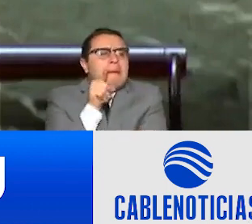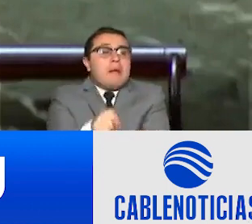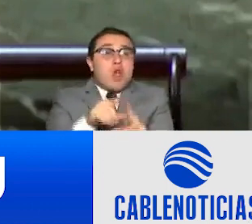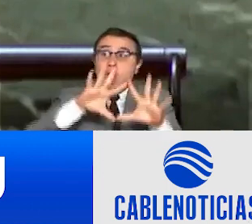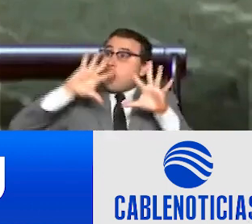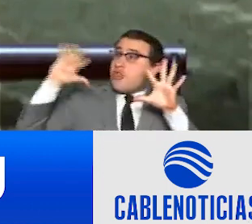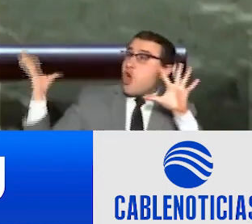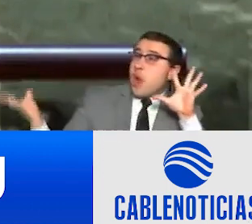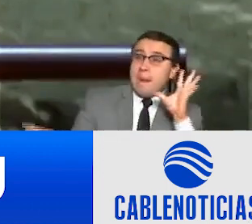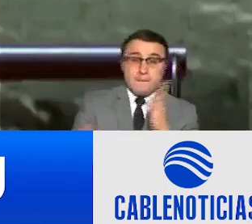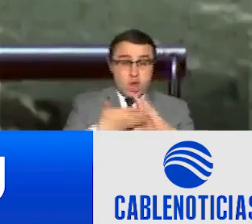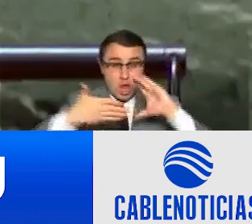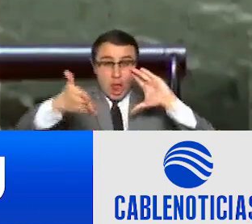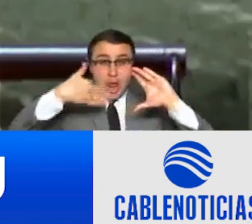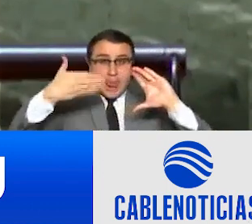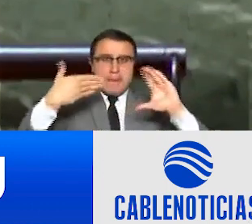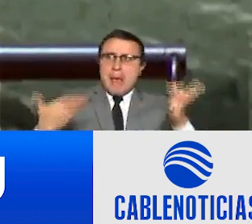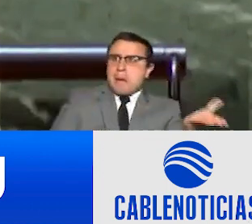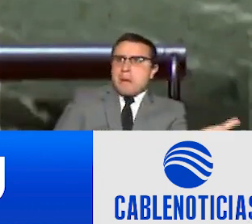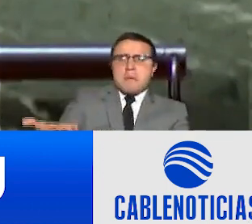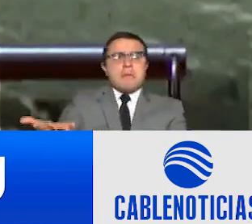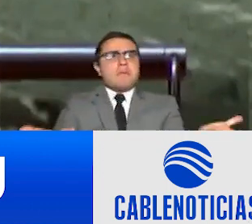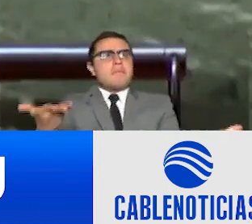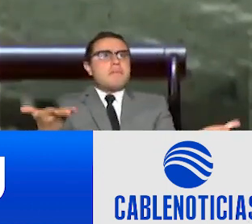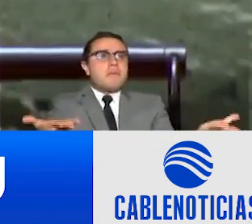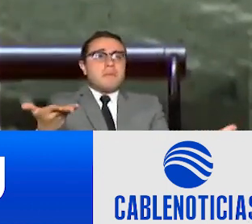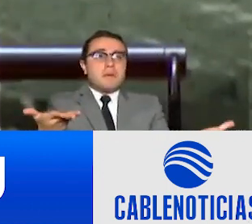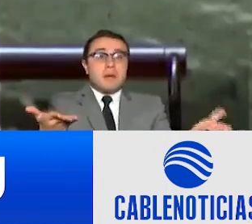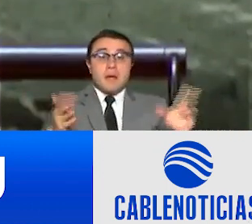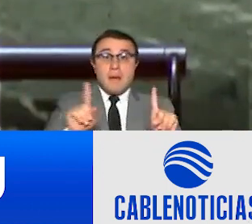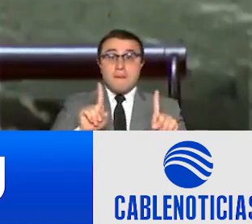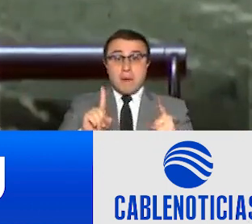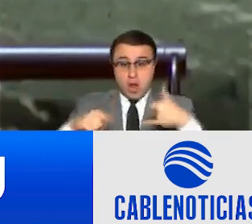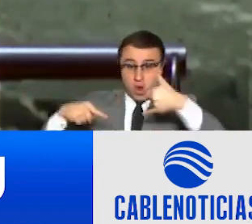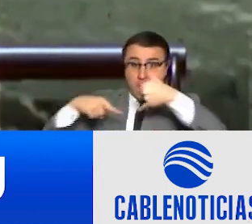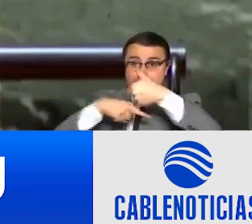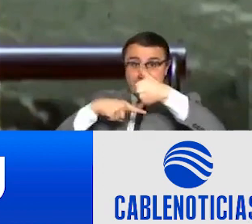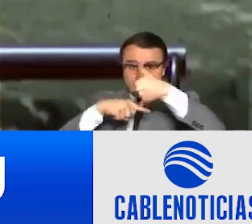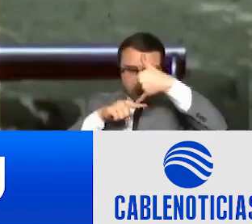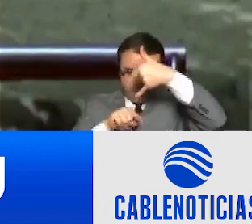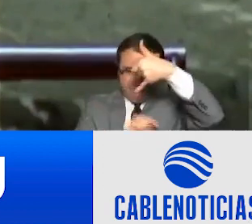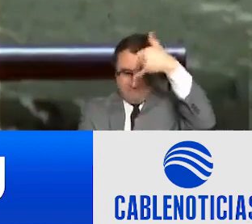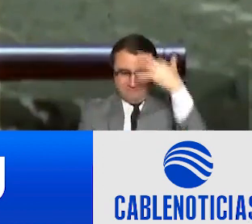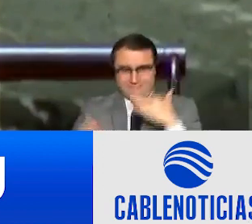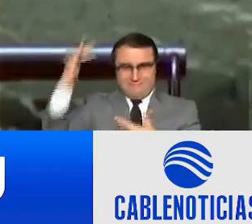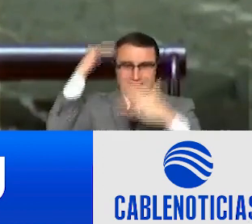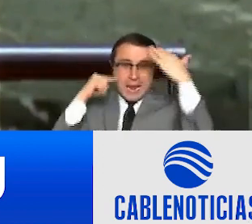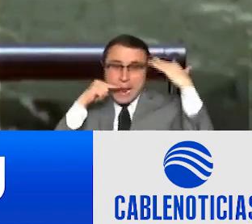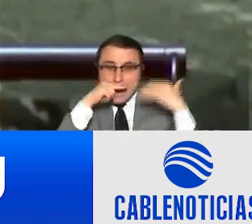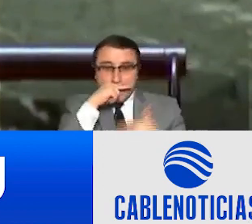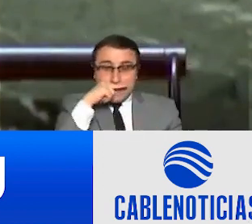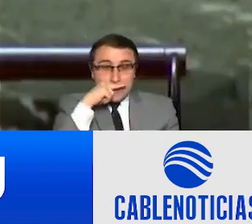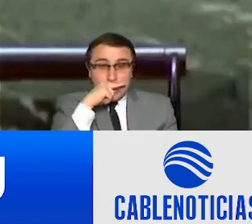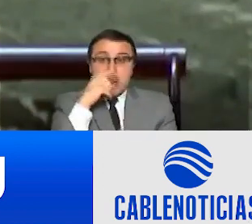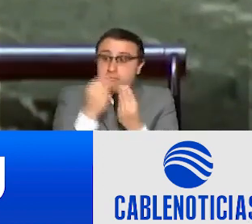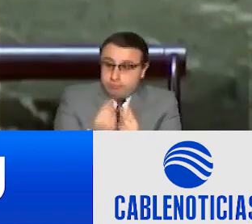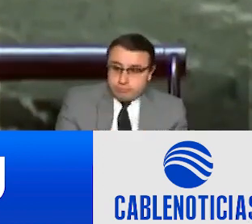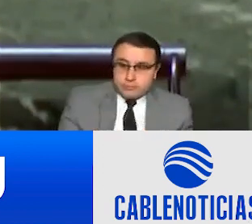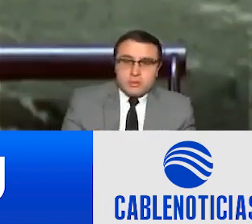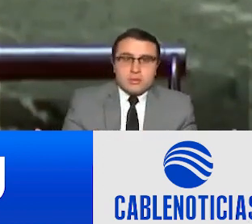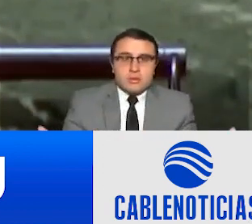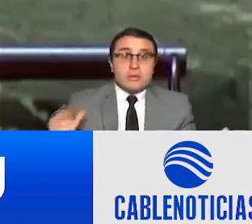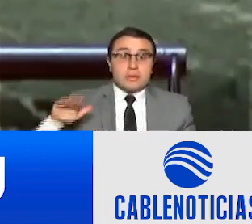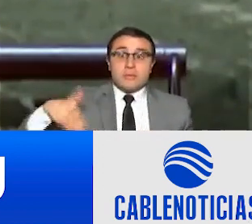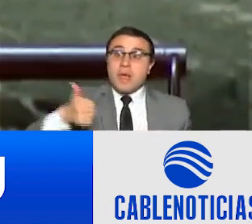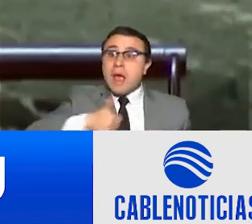mundo. Si la selva amazónica desaparece, no solo desaparece el agua de Colombia,